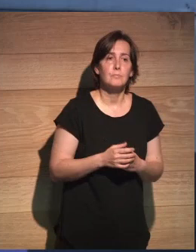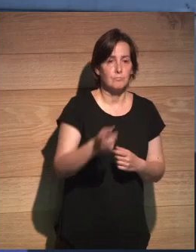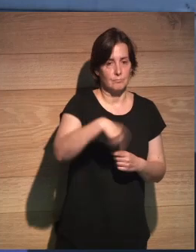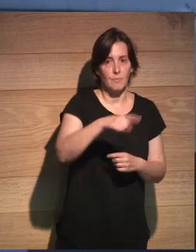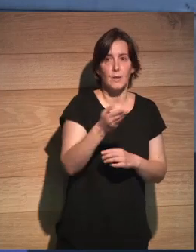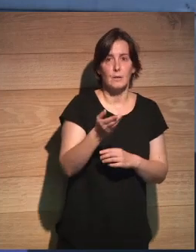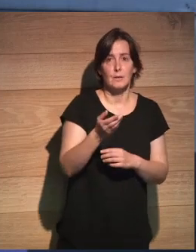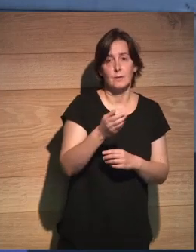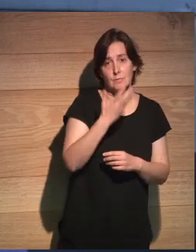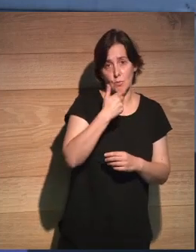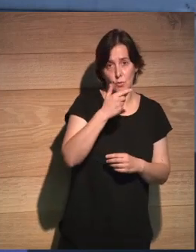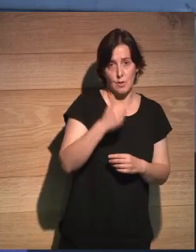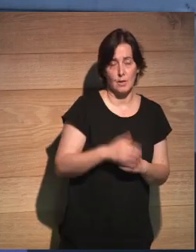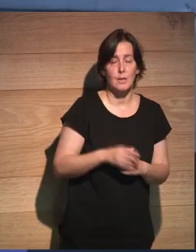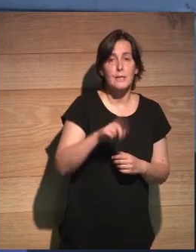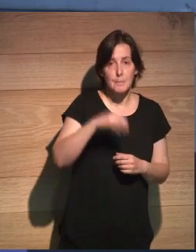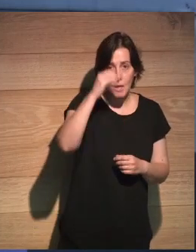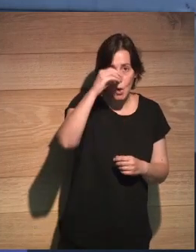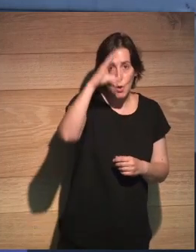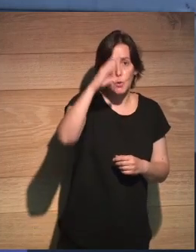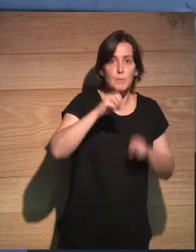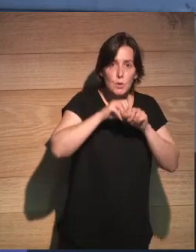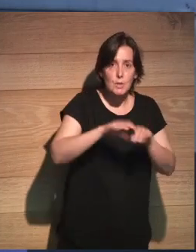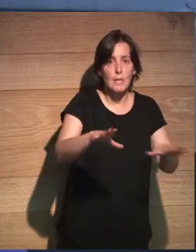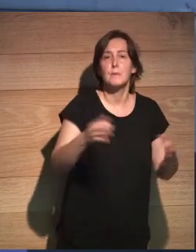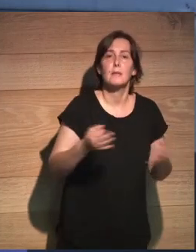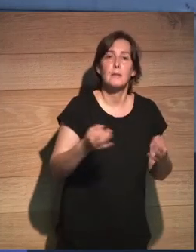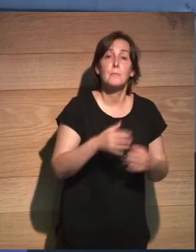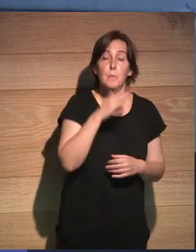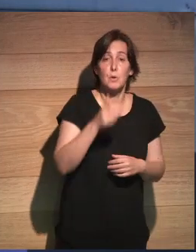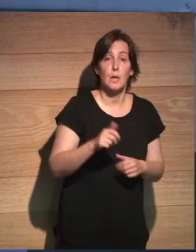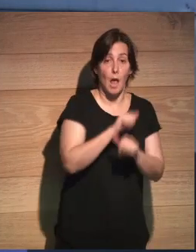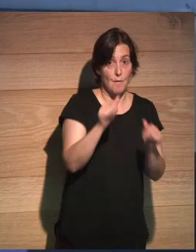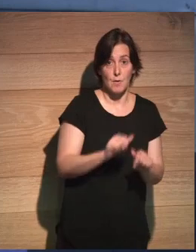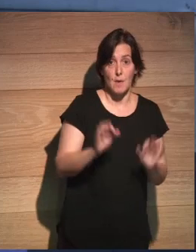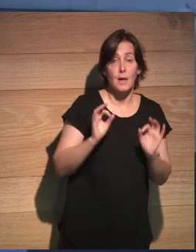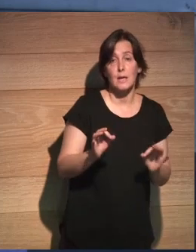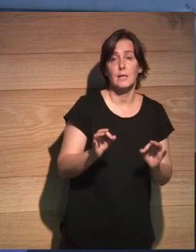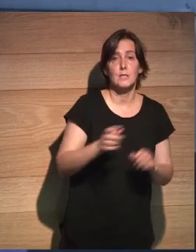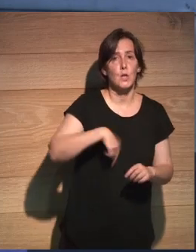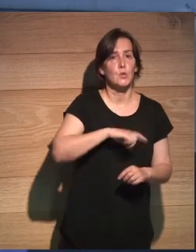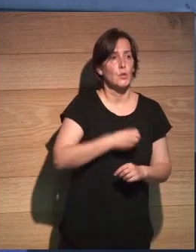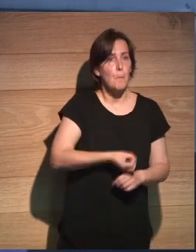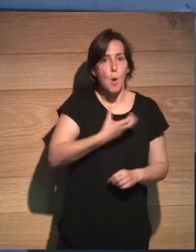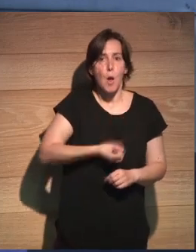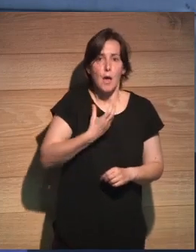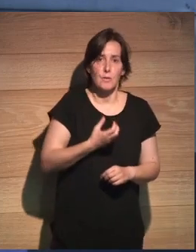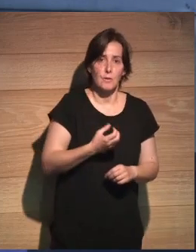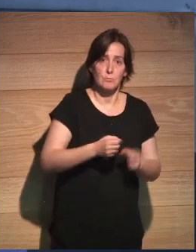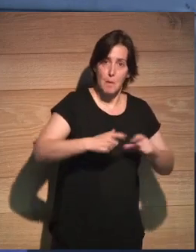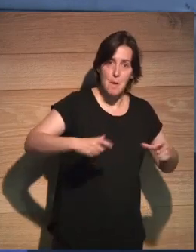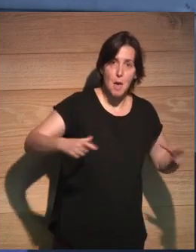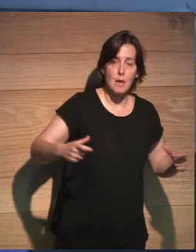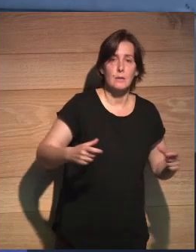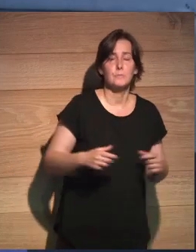conozca. También hay que transmitir ese conocimiento, porque creo que de esa forma aumentaríamos esas vocaciones tan necesarias en